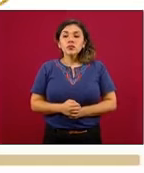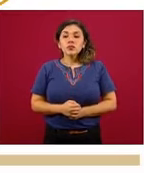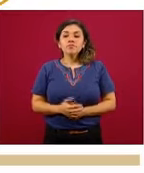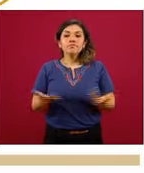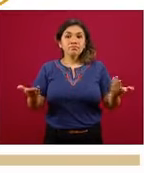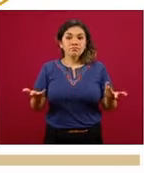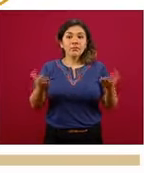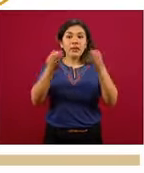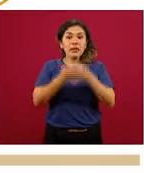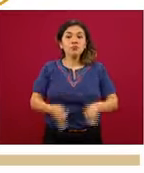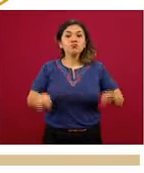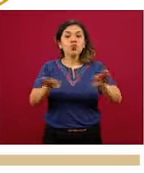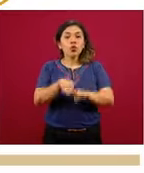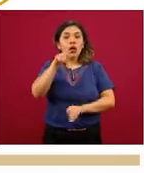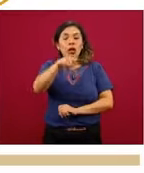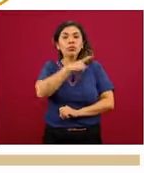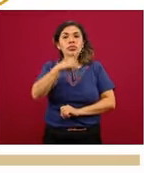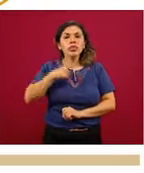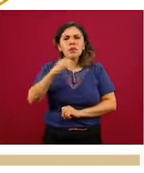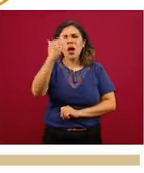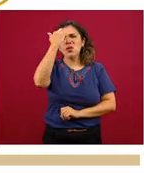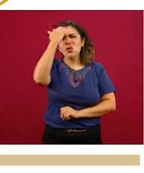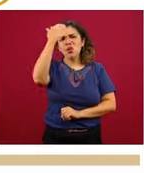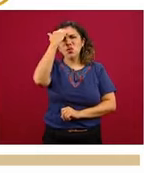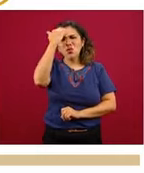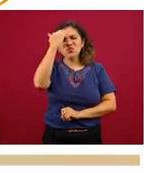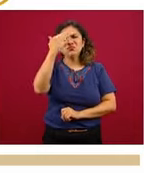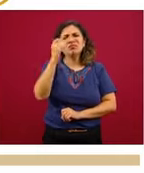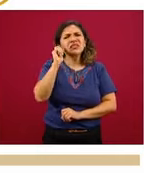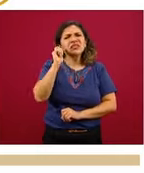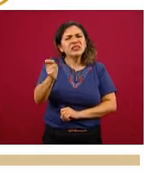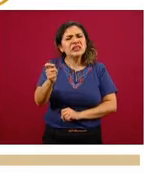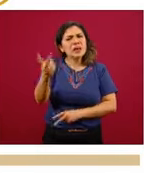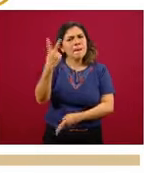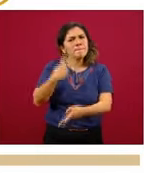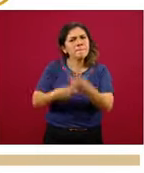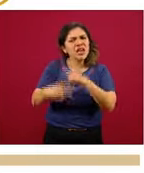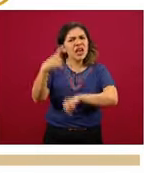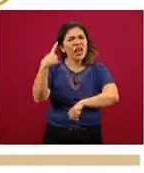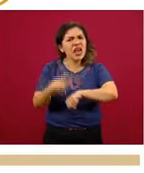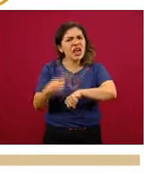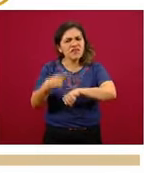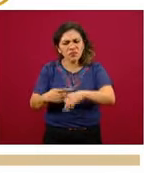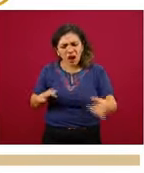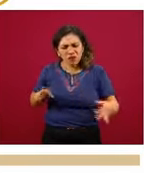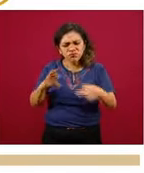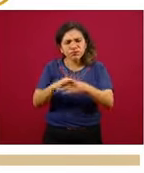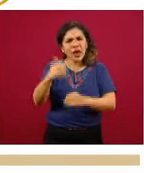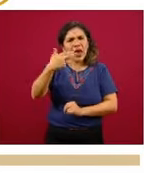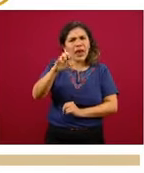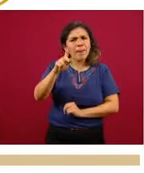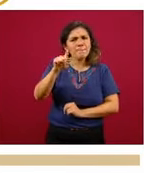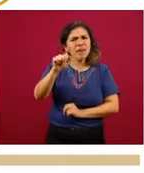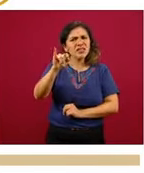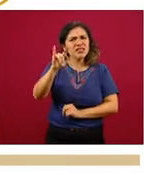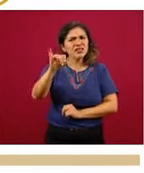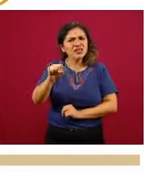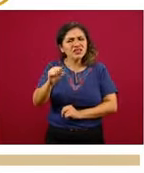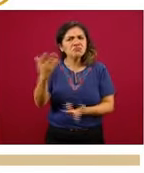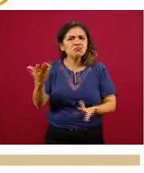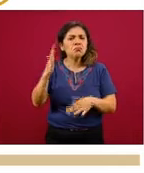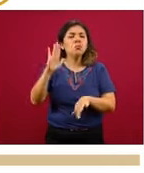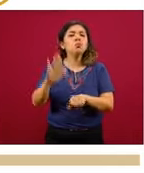Es importante conocer qué carga de enfermedad se asocian a las hepatitis debido